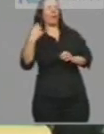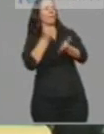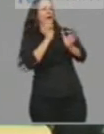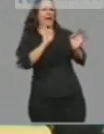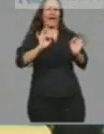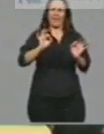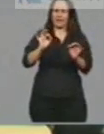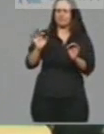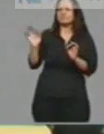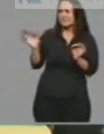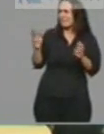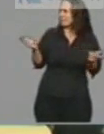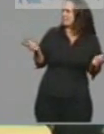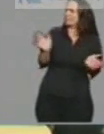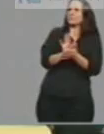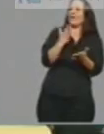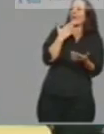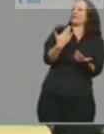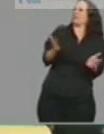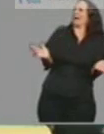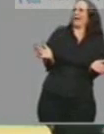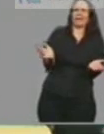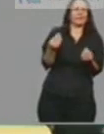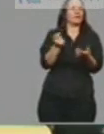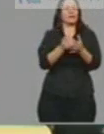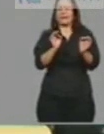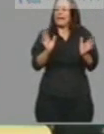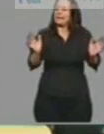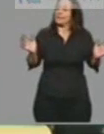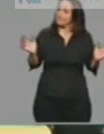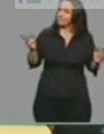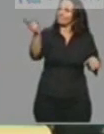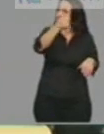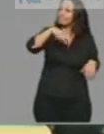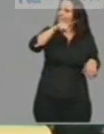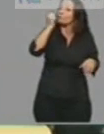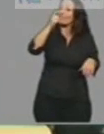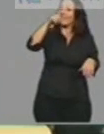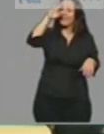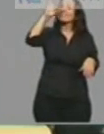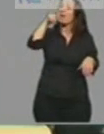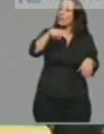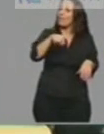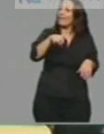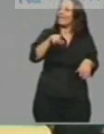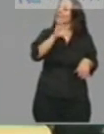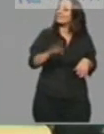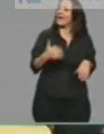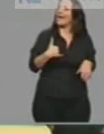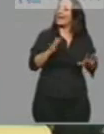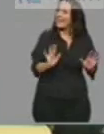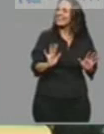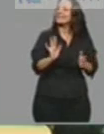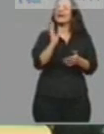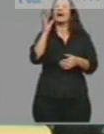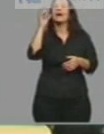sería disparatado. Pero bueno, es recordar que la República Argentina tiene además